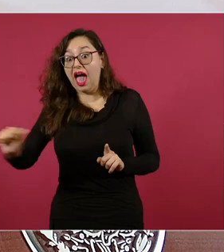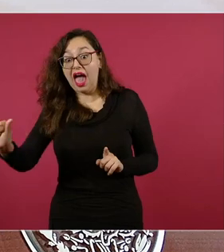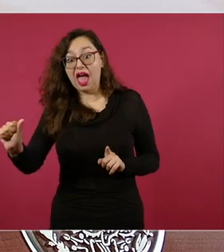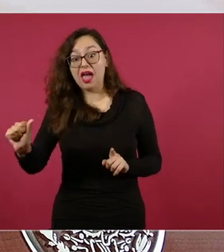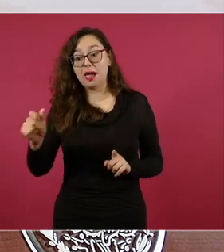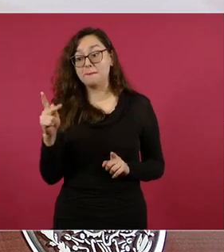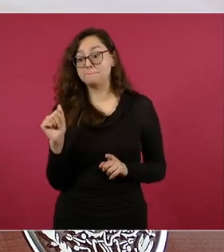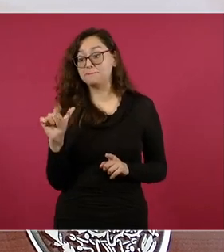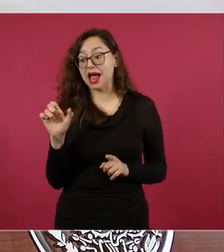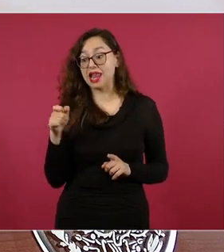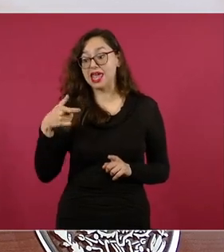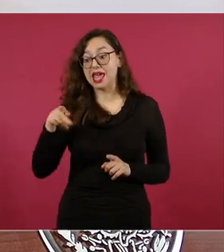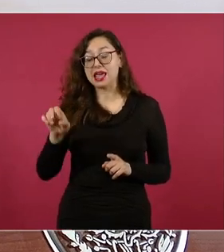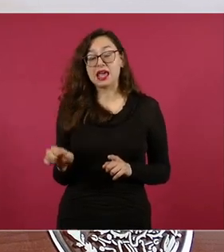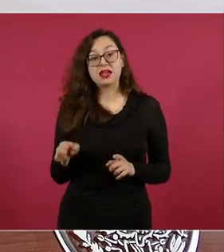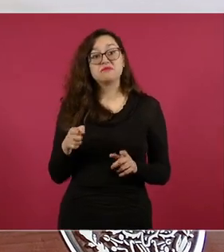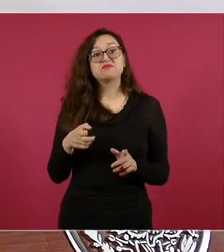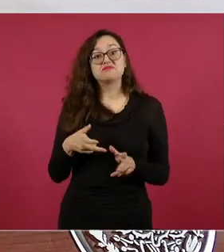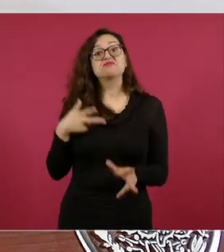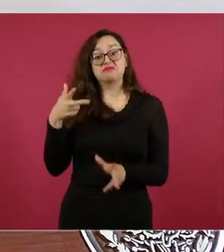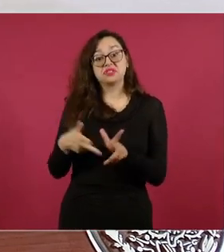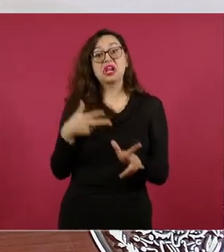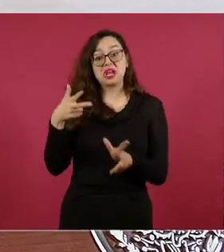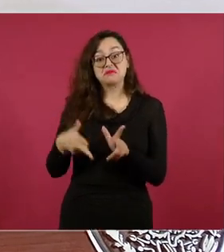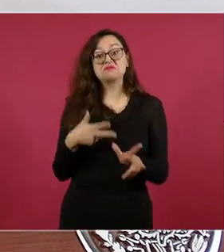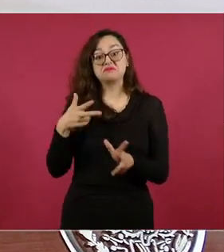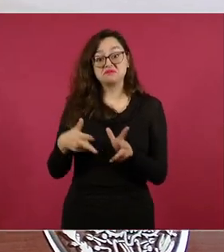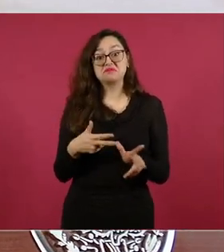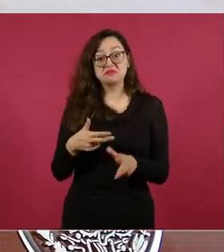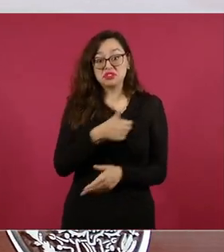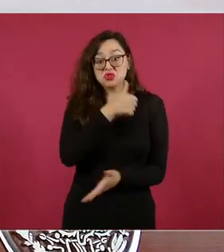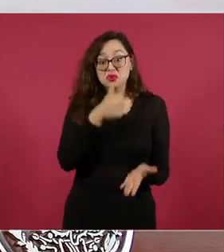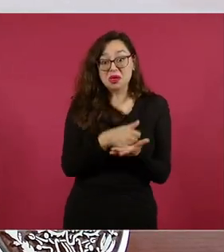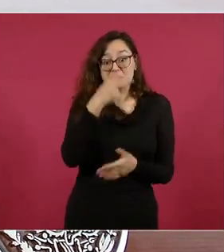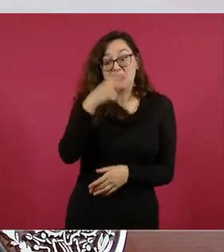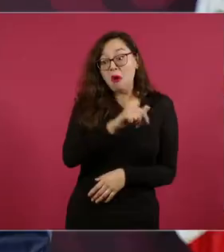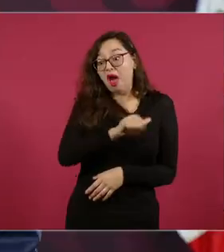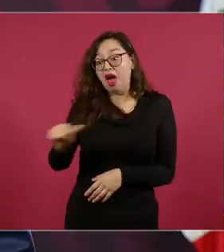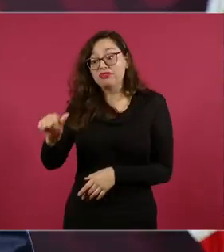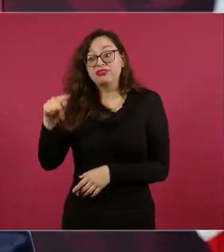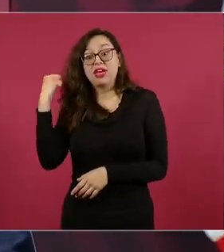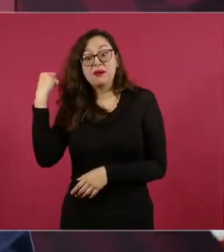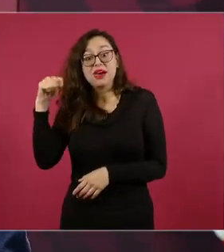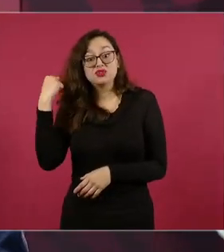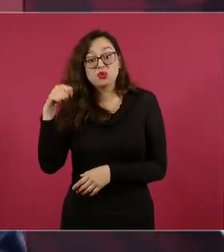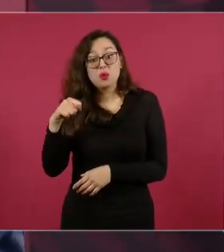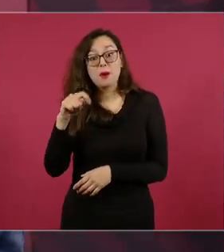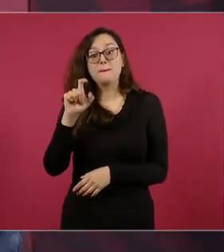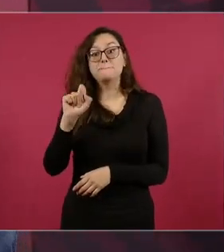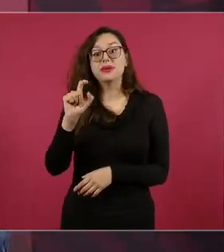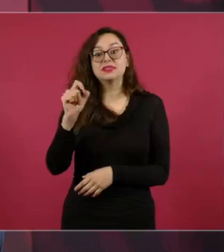pasajeros, que eran pues muy baratos.